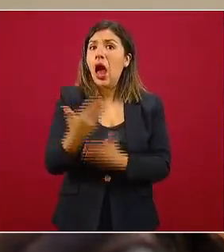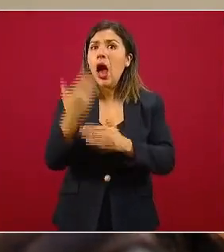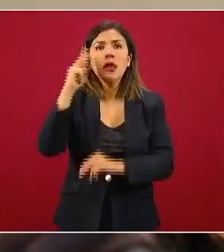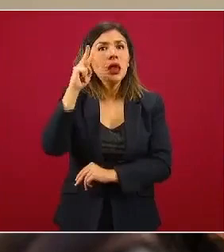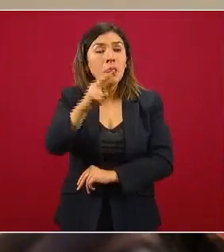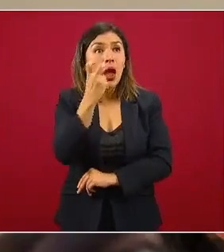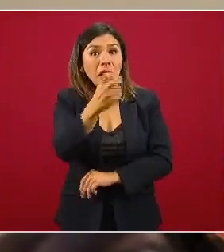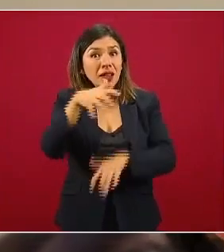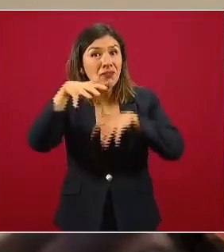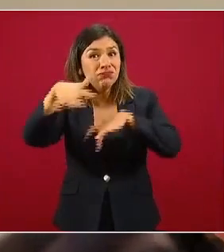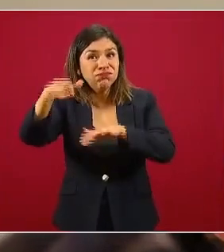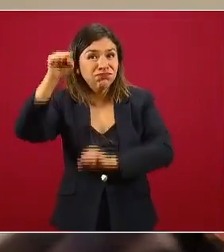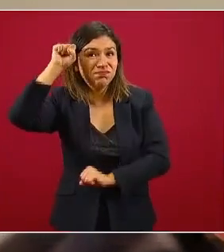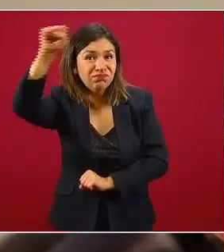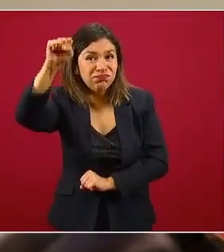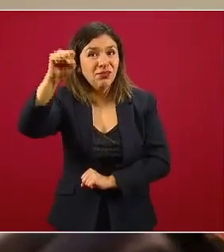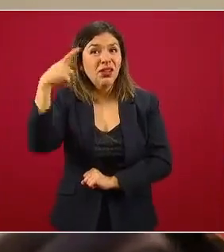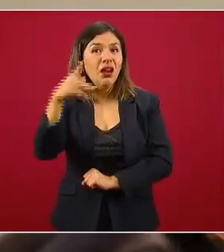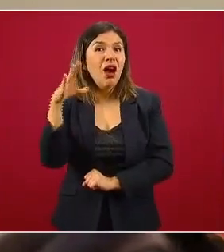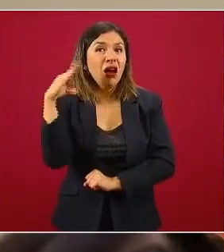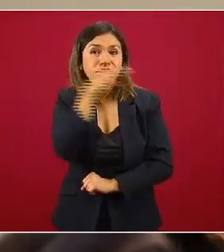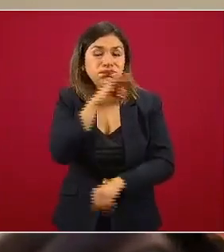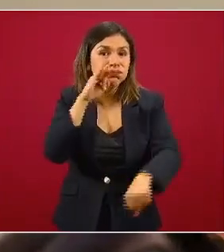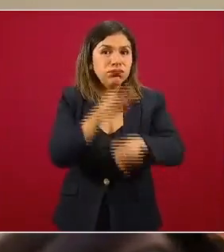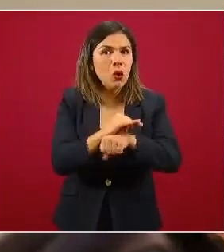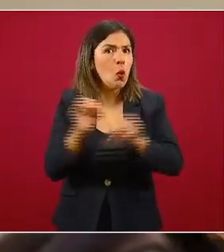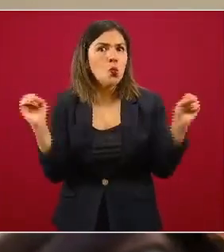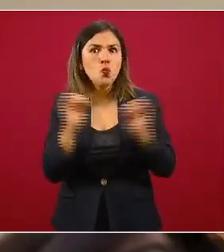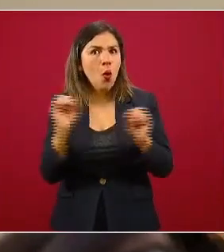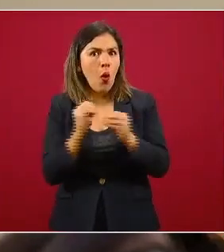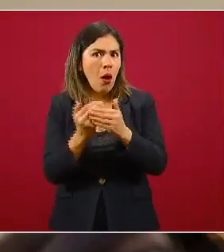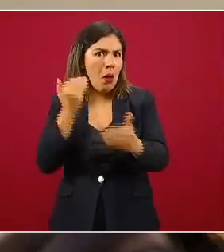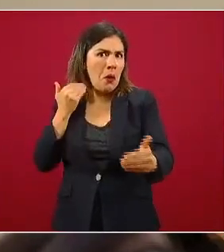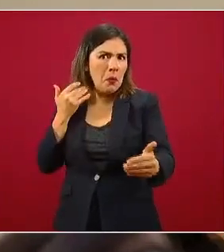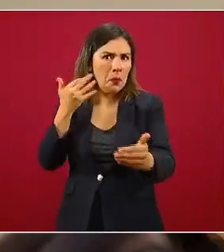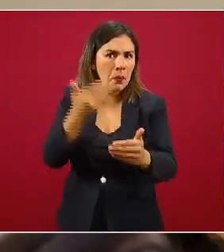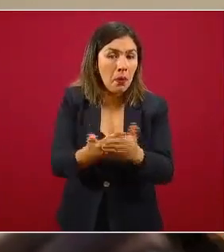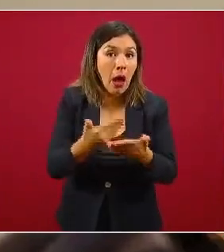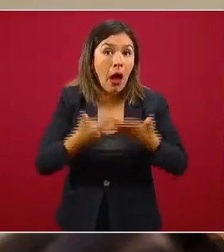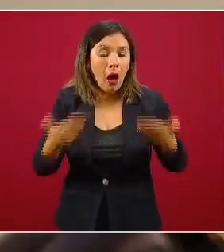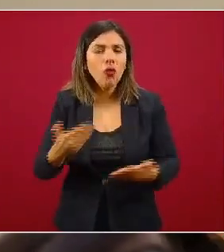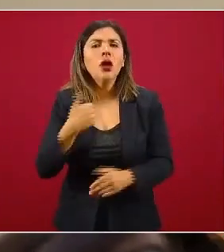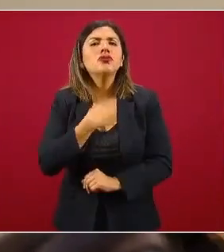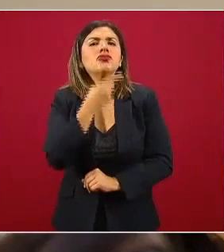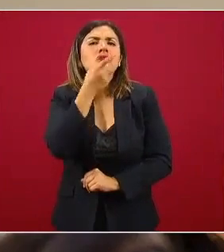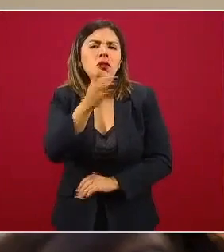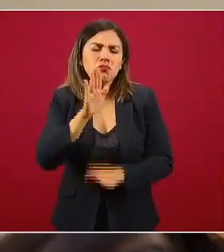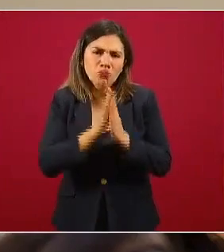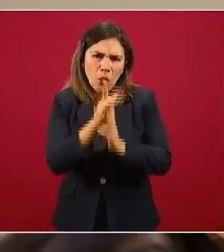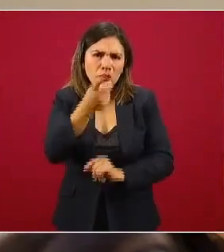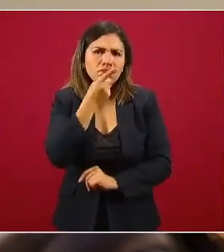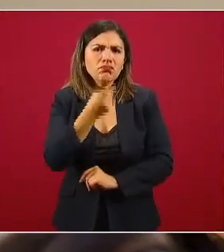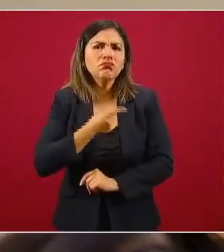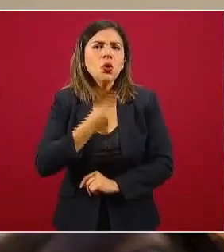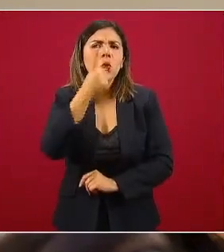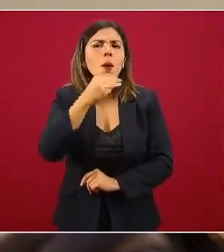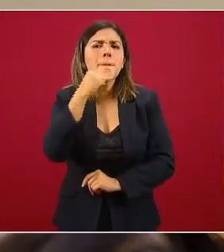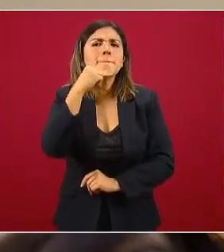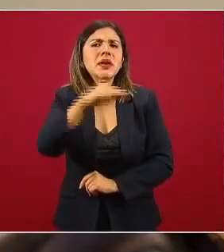raciales de esta magnitud. Y yo quería pedir un mensaje para